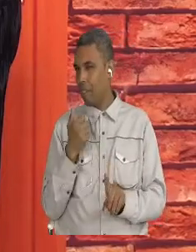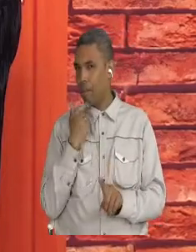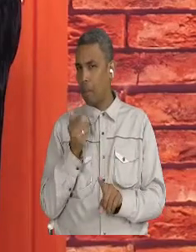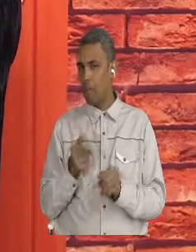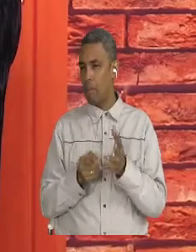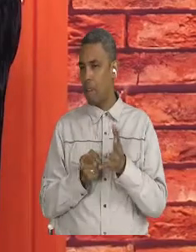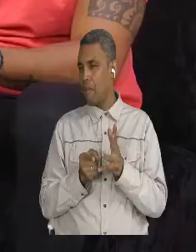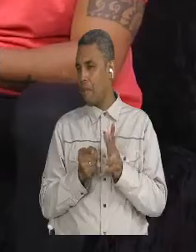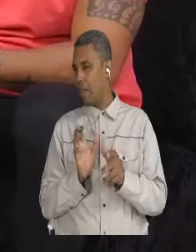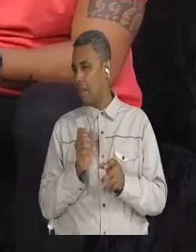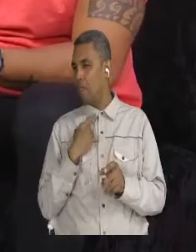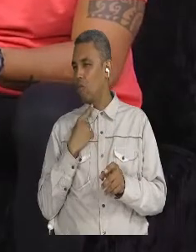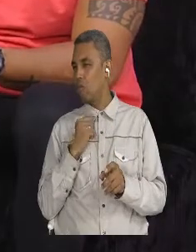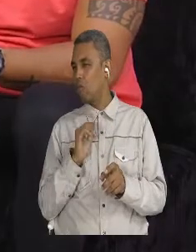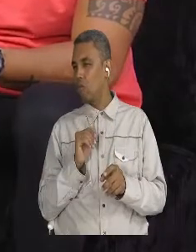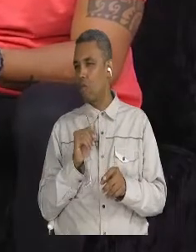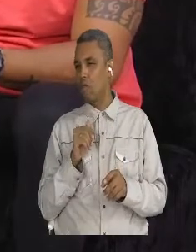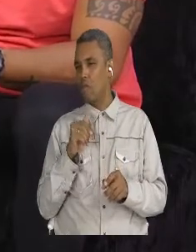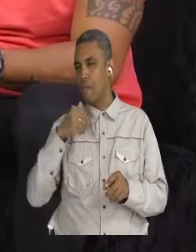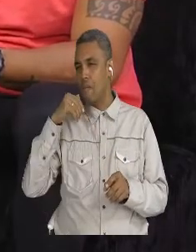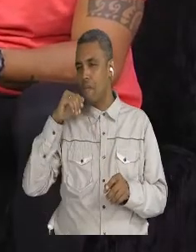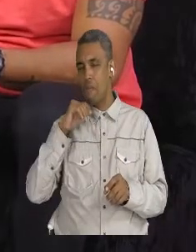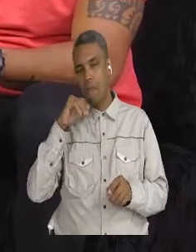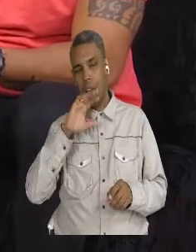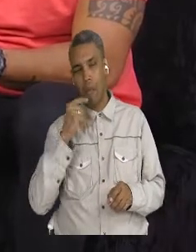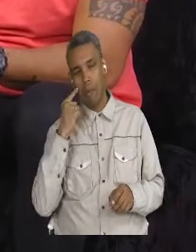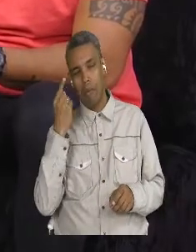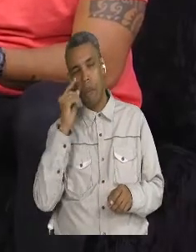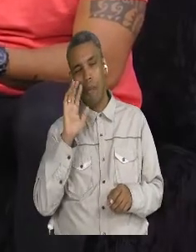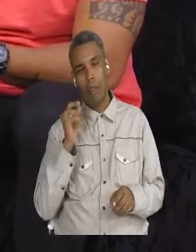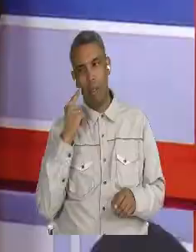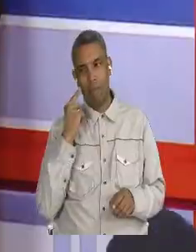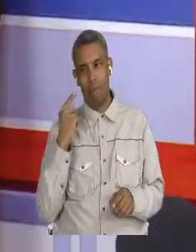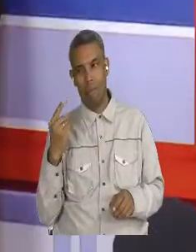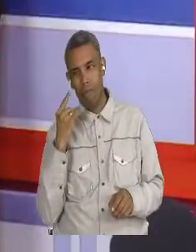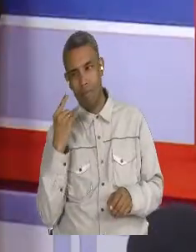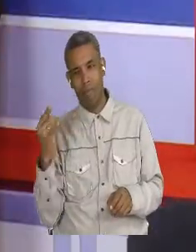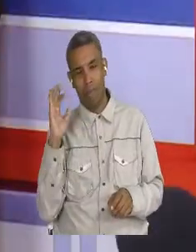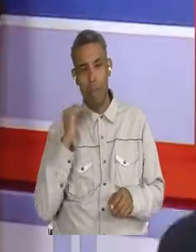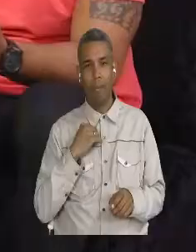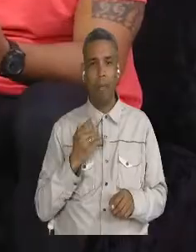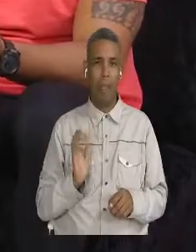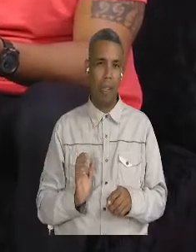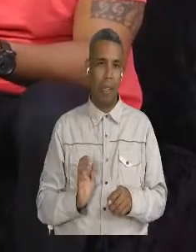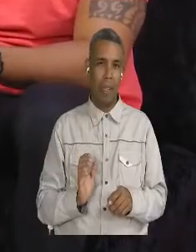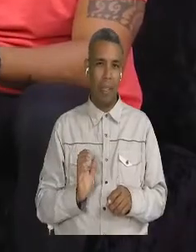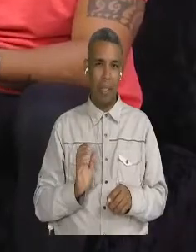Las piernas. Bueno. Y la última es: ¿rápido o lento?